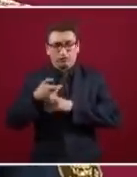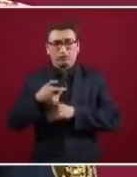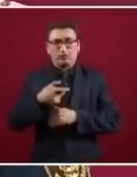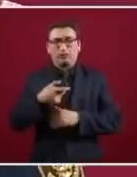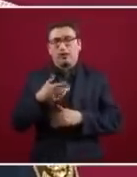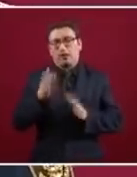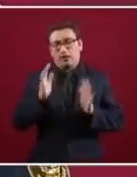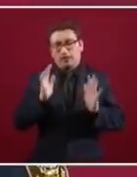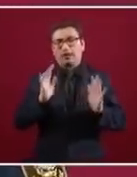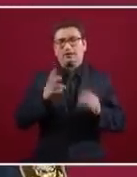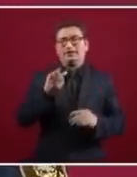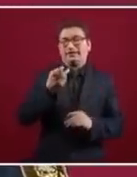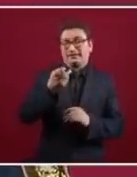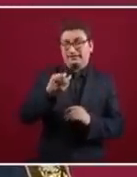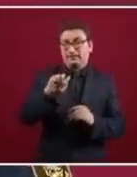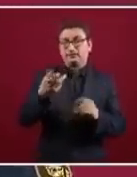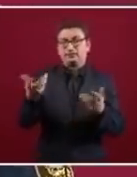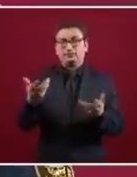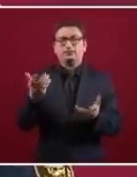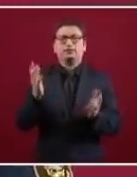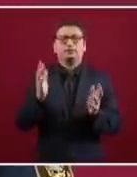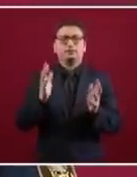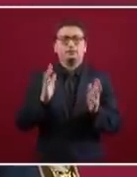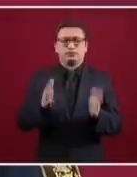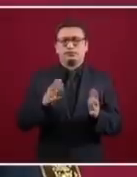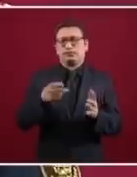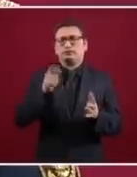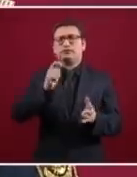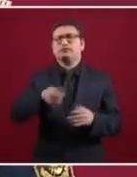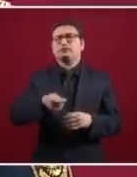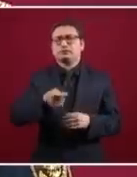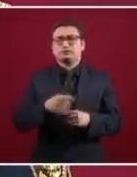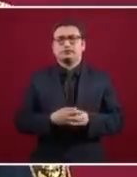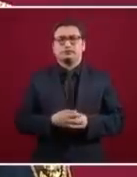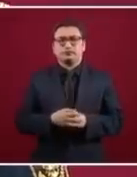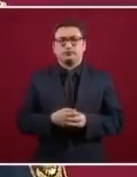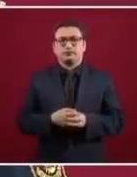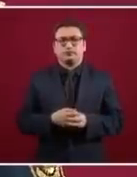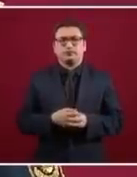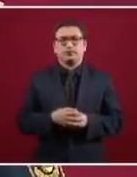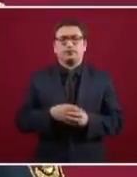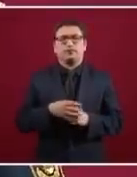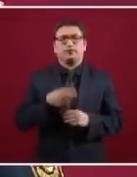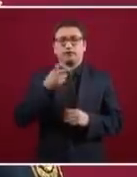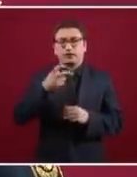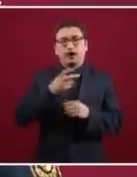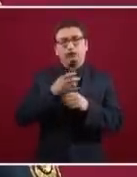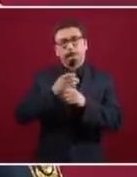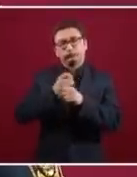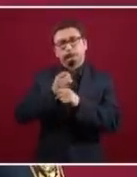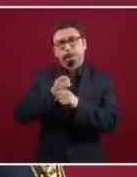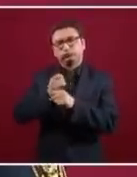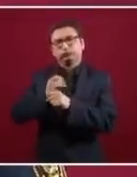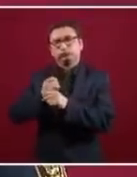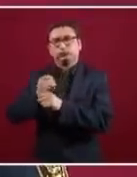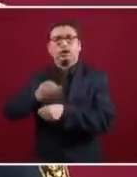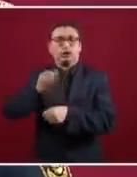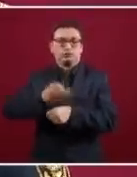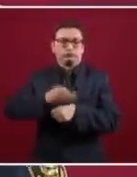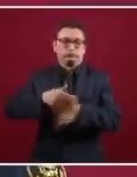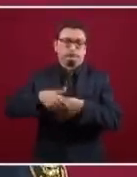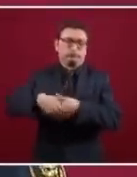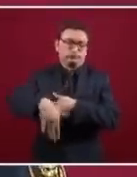está esta parte y ya forma o se integra a la investigación que se está haciendo